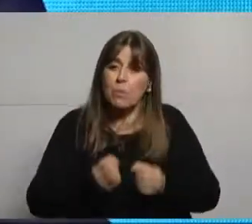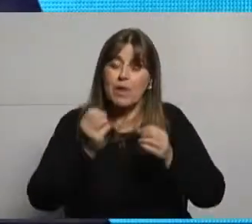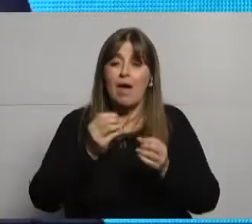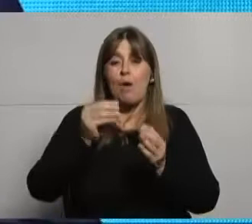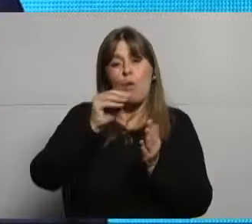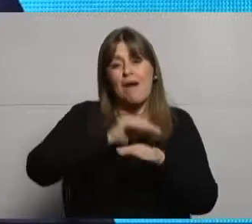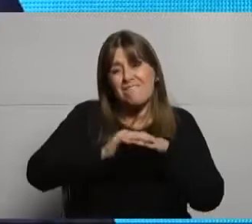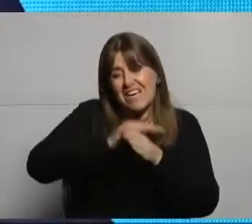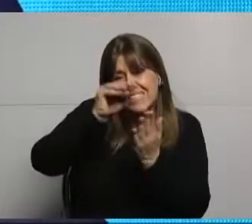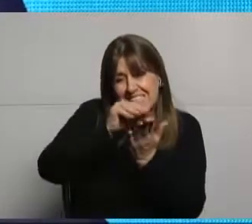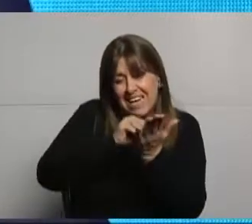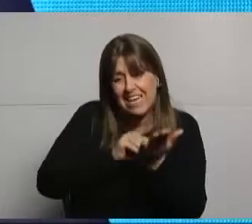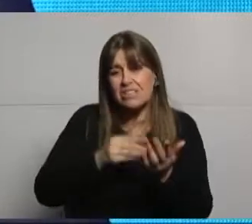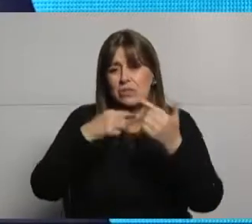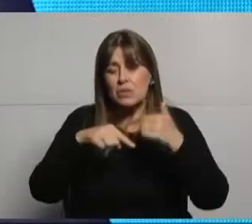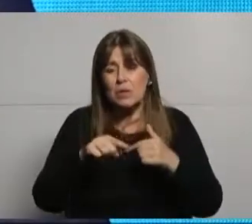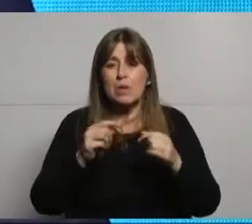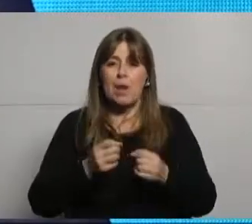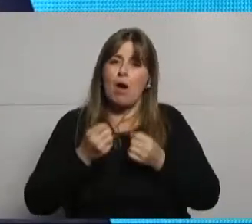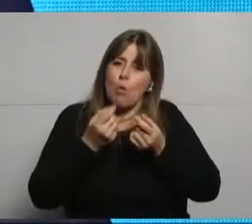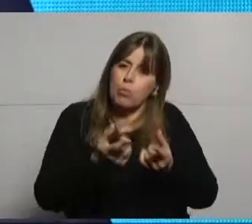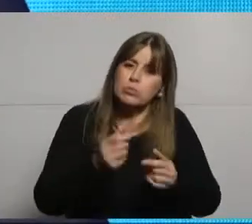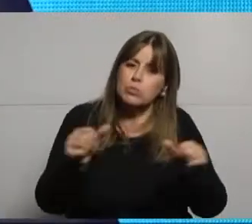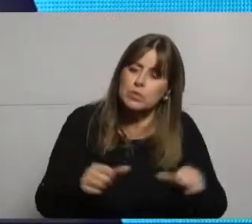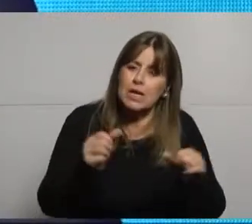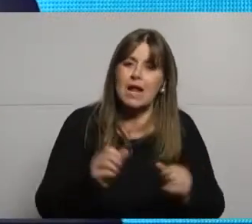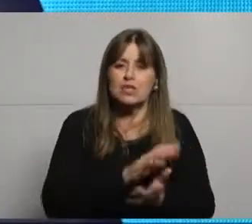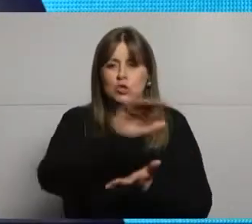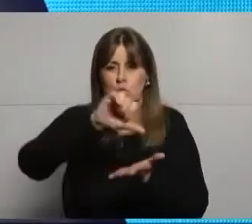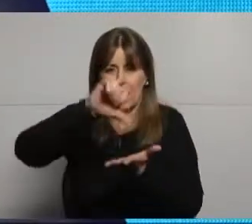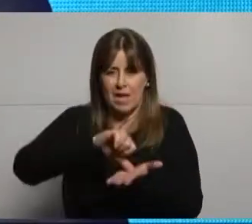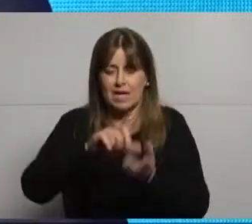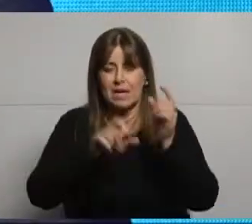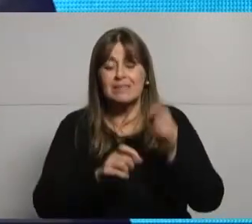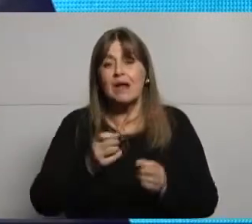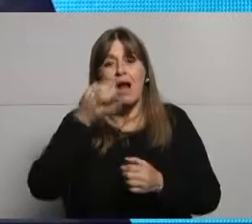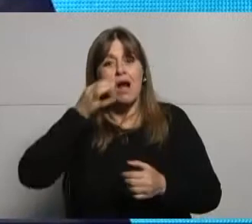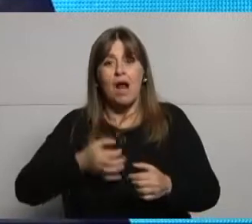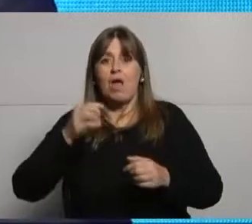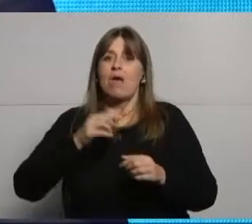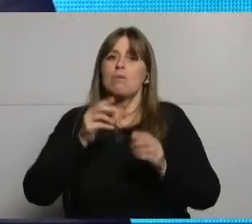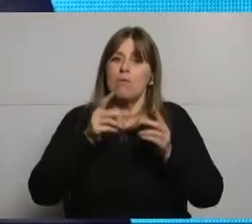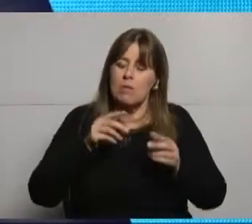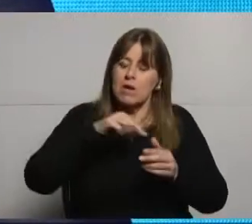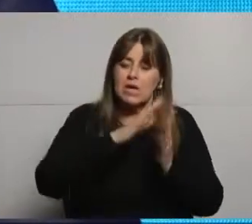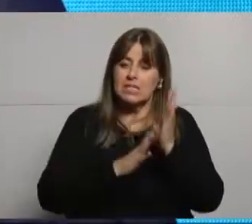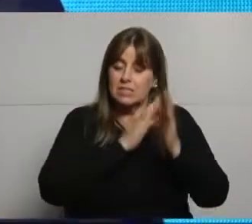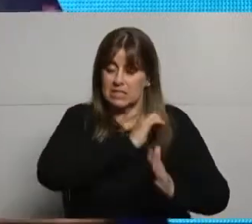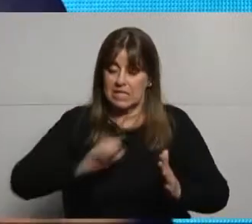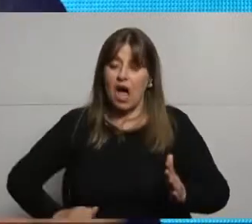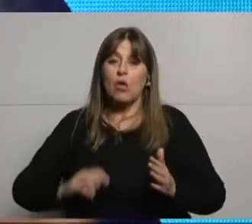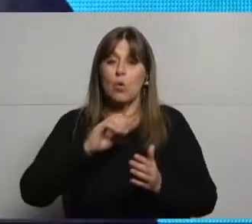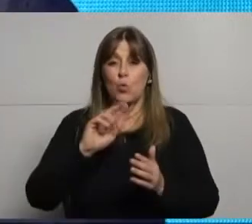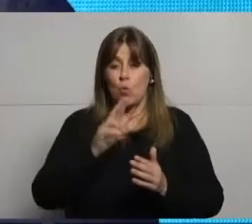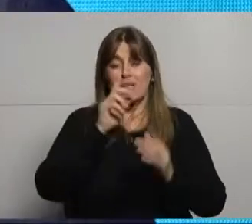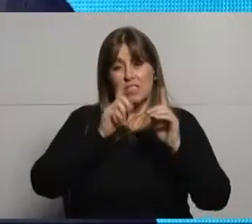base de datos, para que en algún momento fueran útiles para la ciudadanía. Y yo me atrevería a decir que esa es la realidad en muchas partes del Estado uruguayo hoy, de todos los estados de